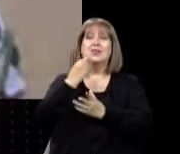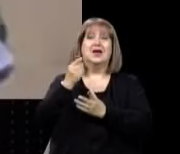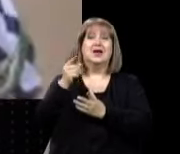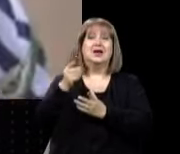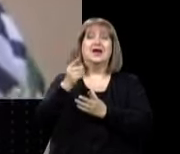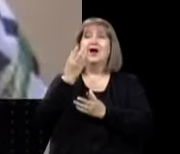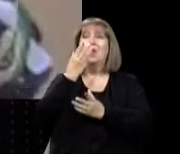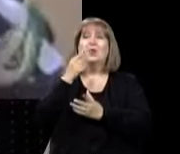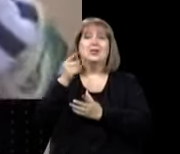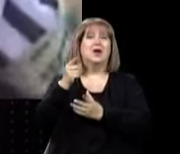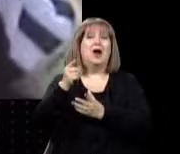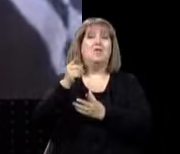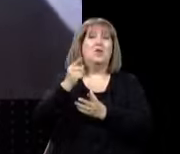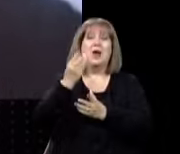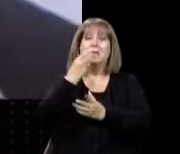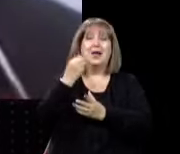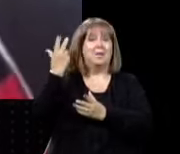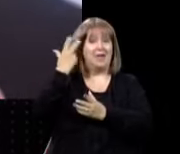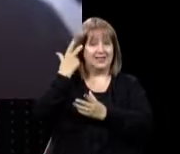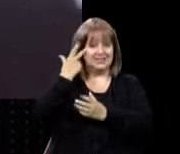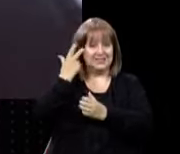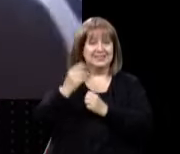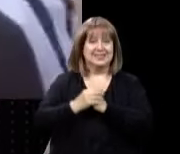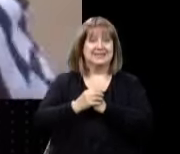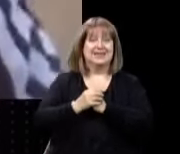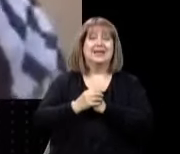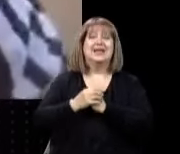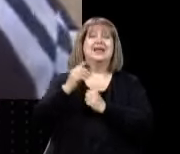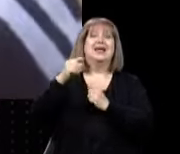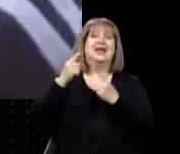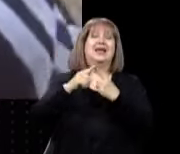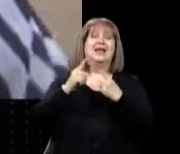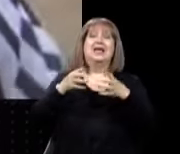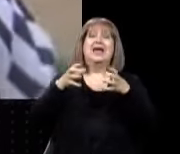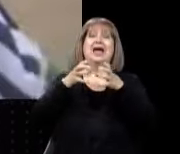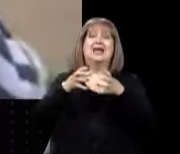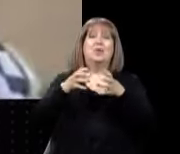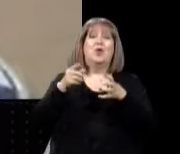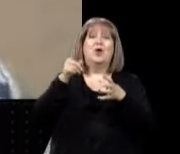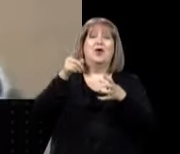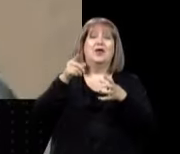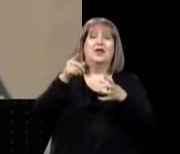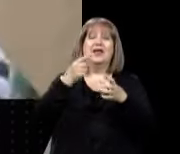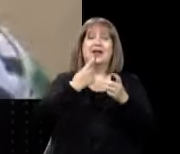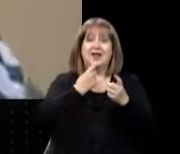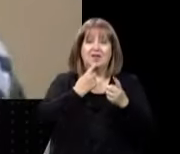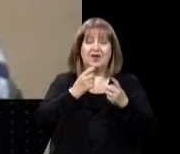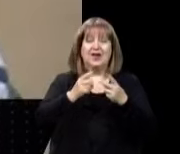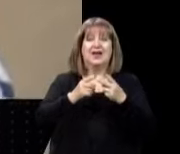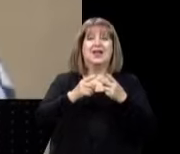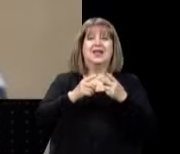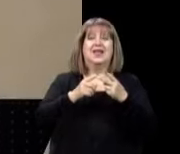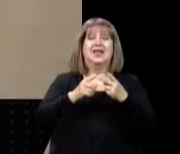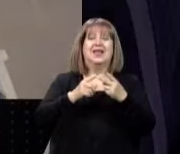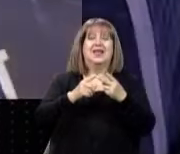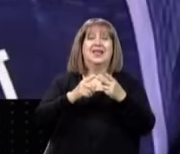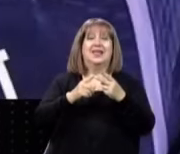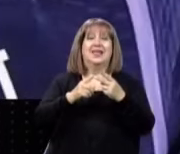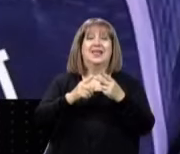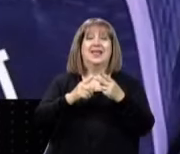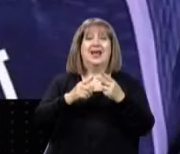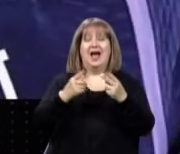¿Ah? ¿Tu ídolo en el fútbol, tu jugador favorito? Messi. ¿Y tu equipo de que sos hincha? River, del Barça. ¡Ay, mi